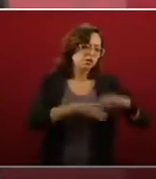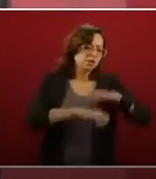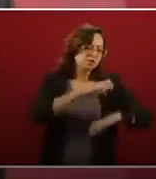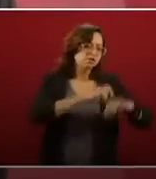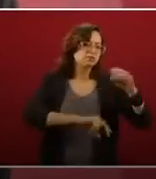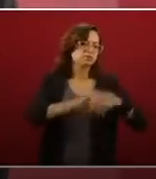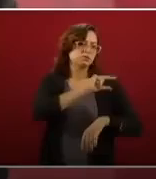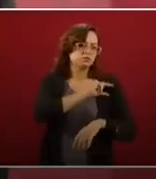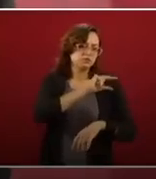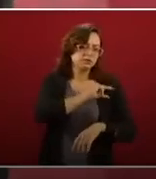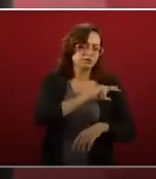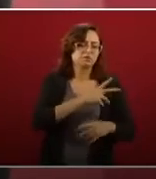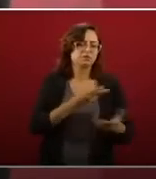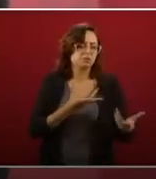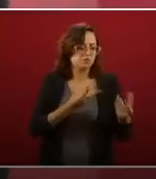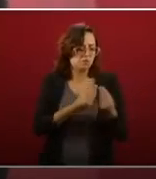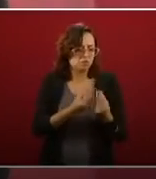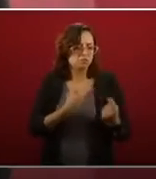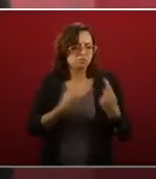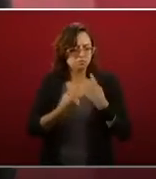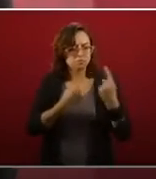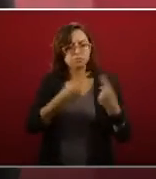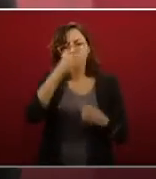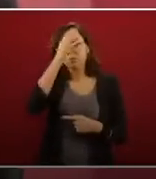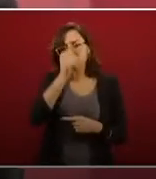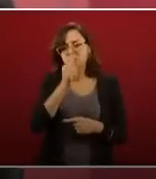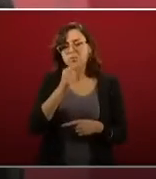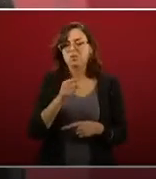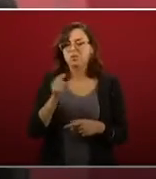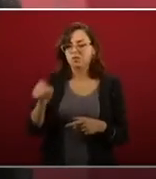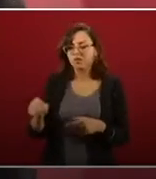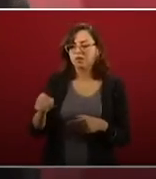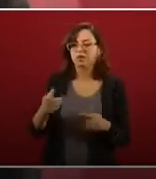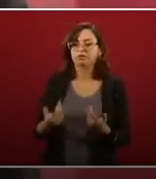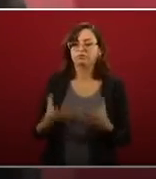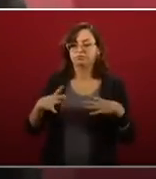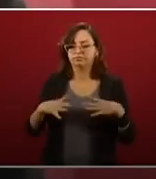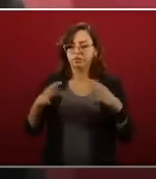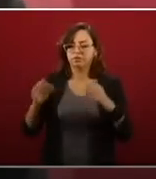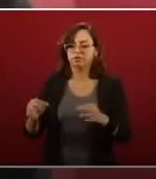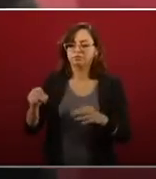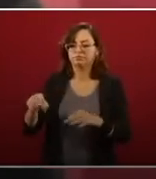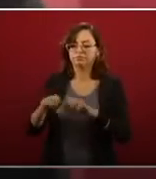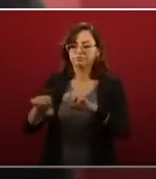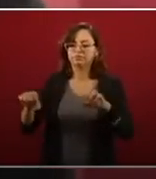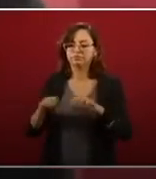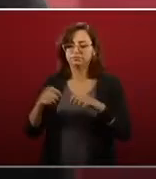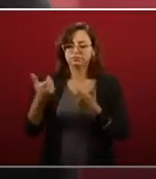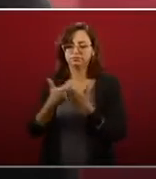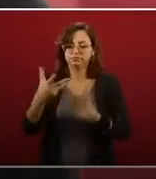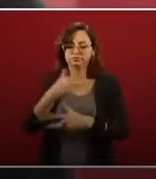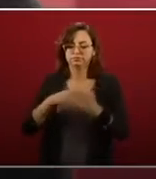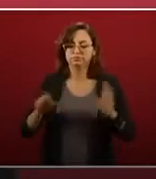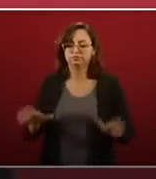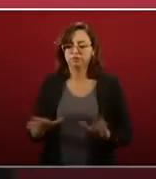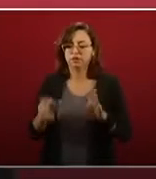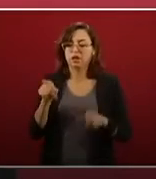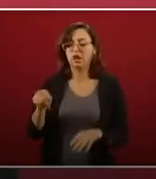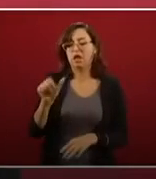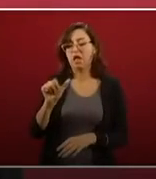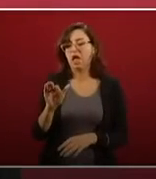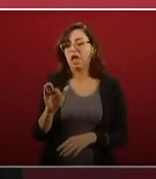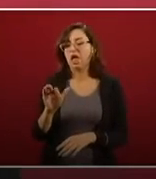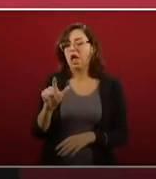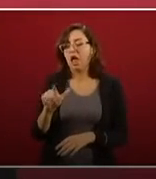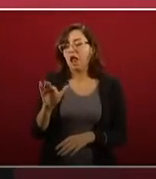¿Por qué Alfonso Romo es el coordinador de este gabinete de crecimiento? Bueno, porque es el jefe